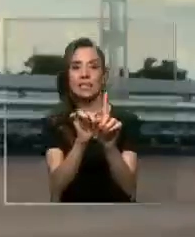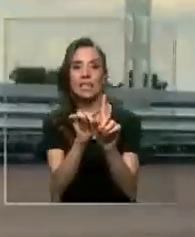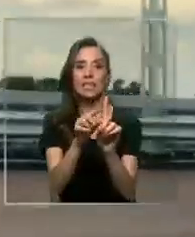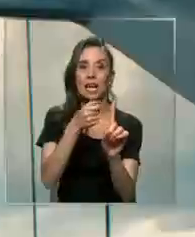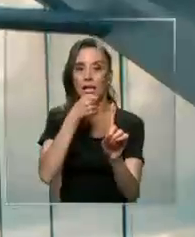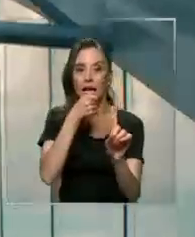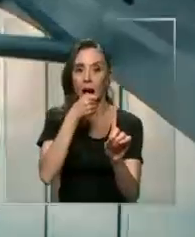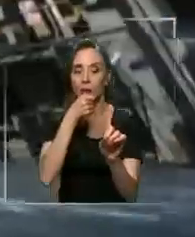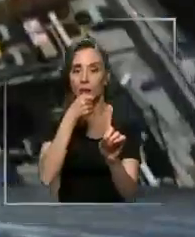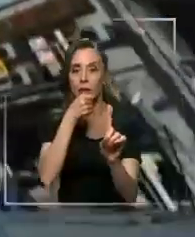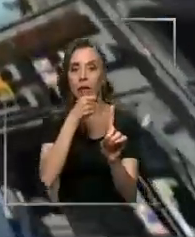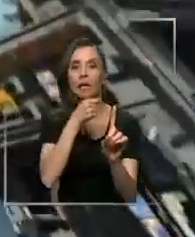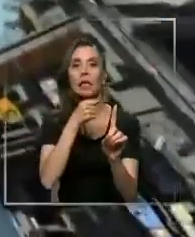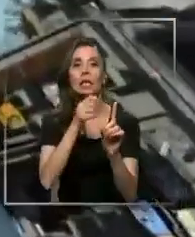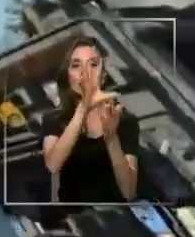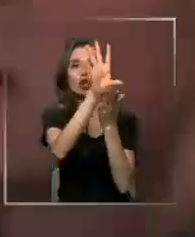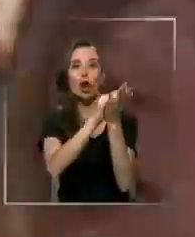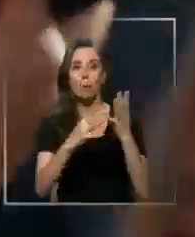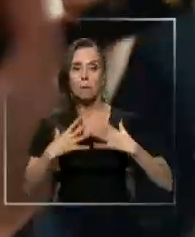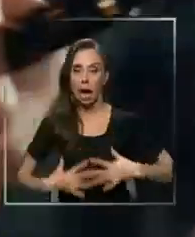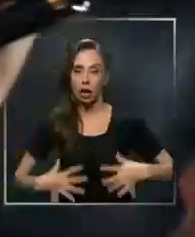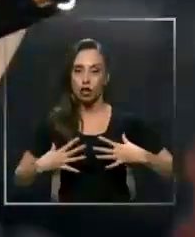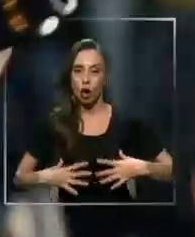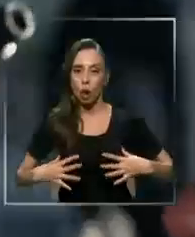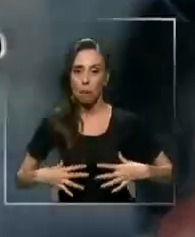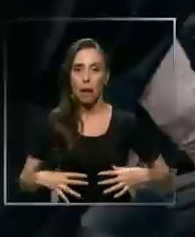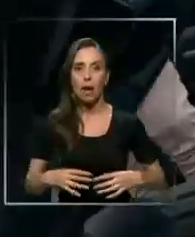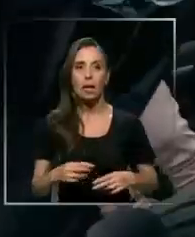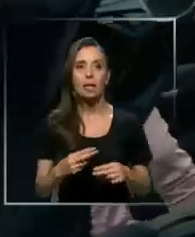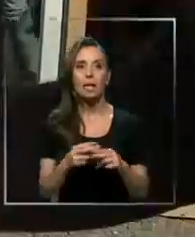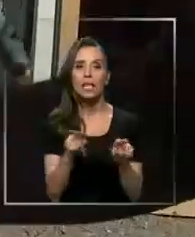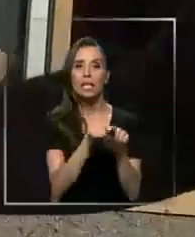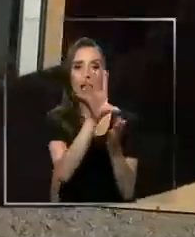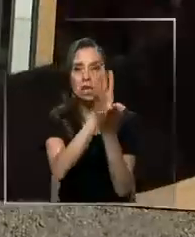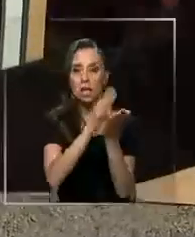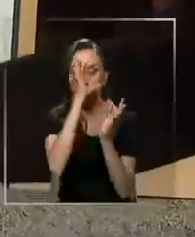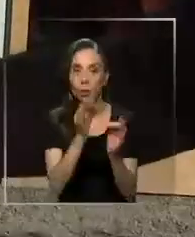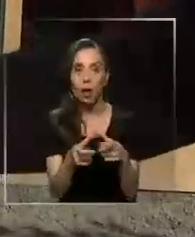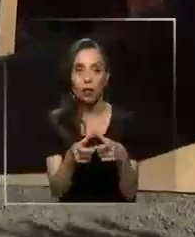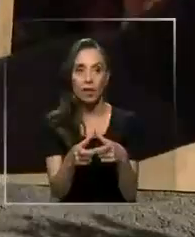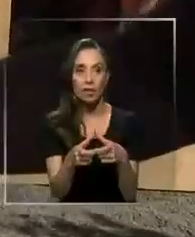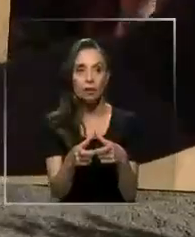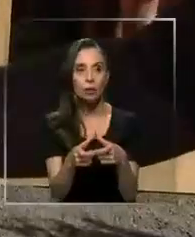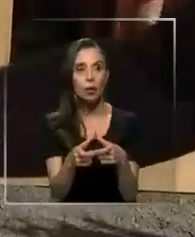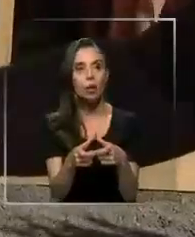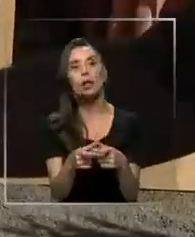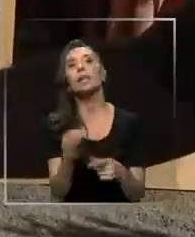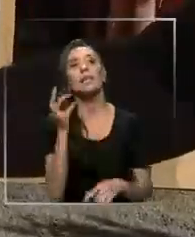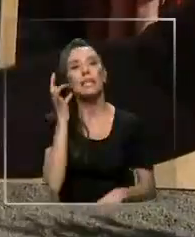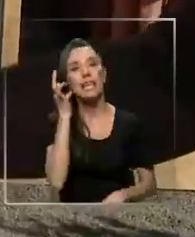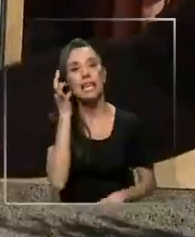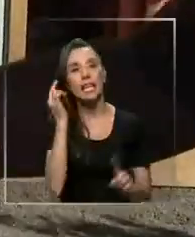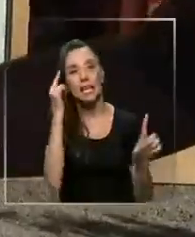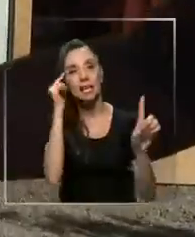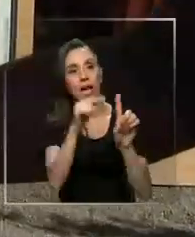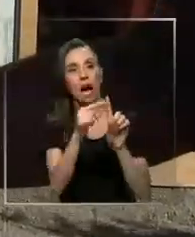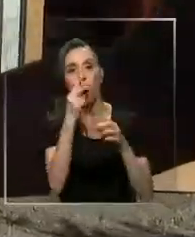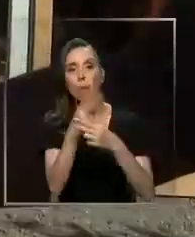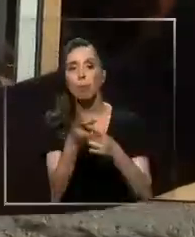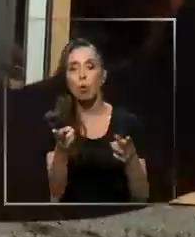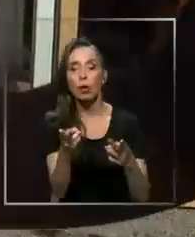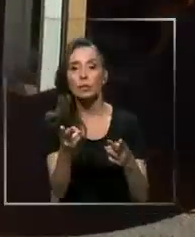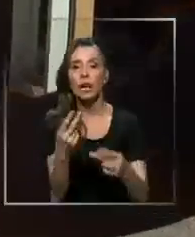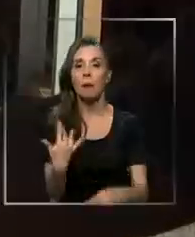cantante e inspiran sus vestimentas en el concepto del disco. Ella encuentro un muy buen referente para mostrar como